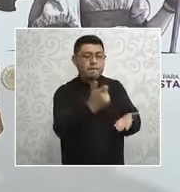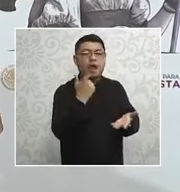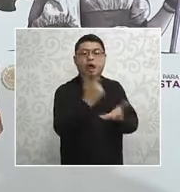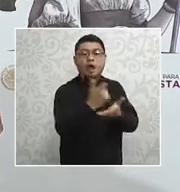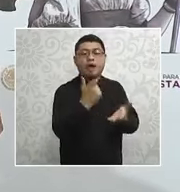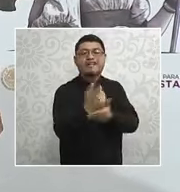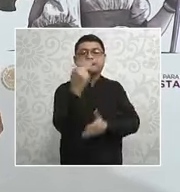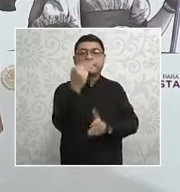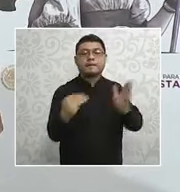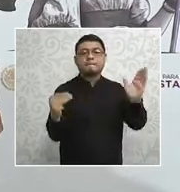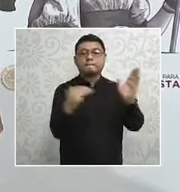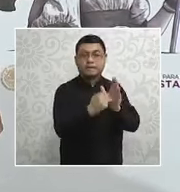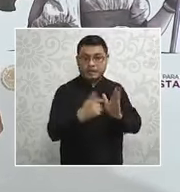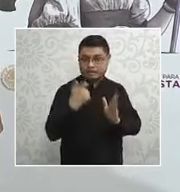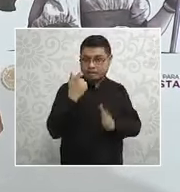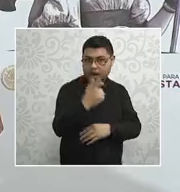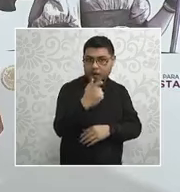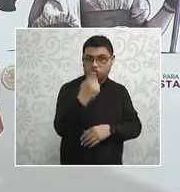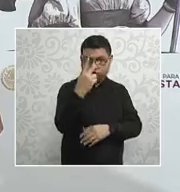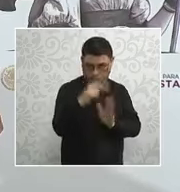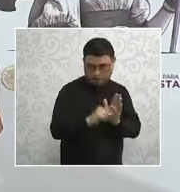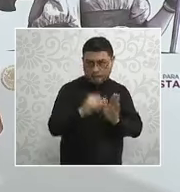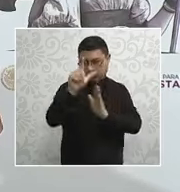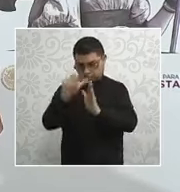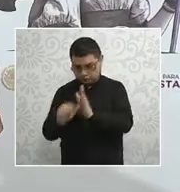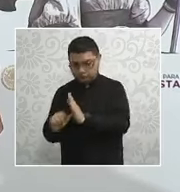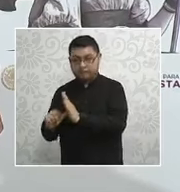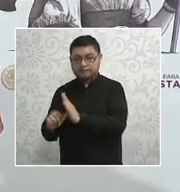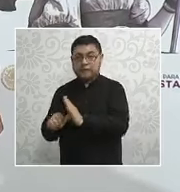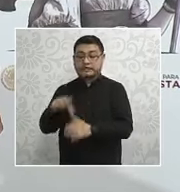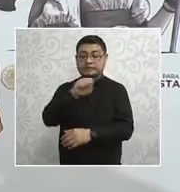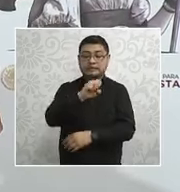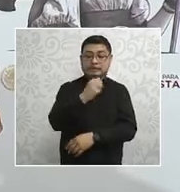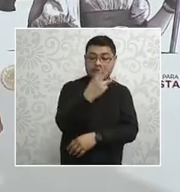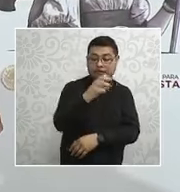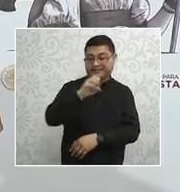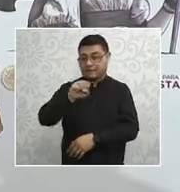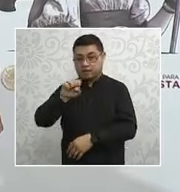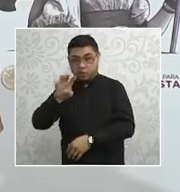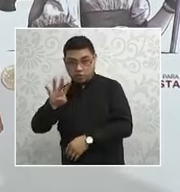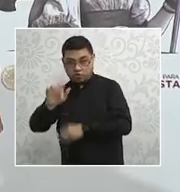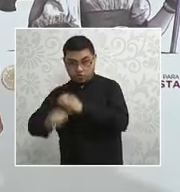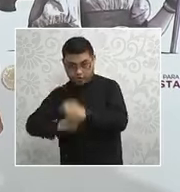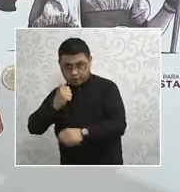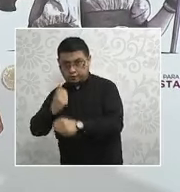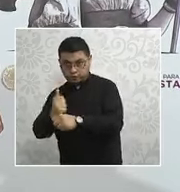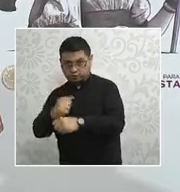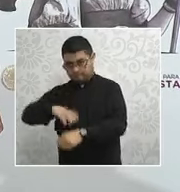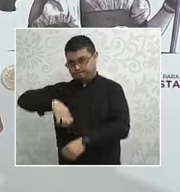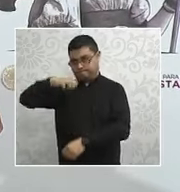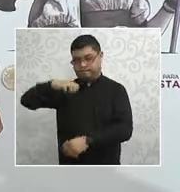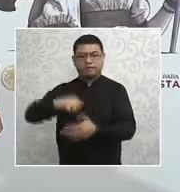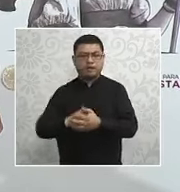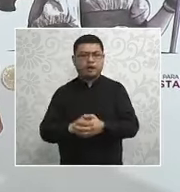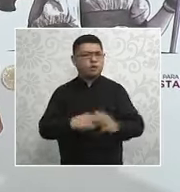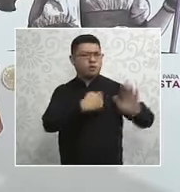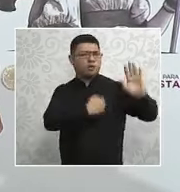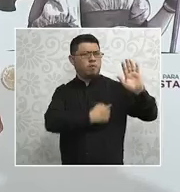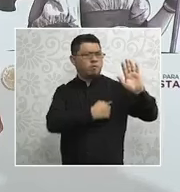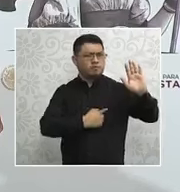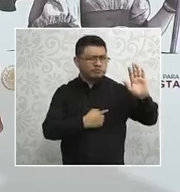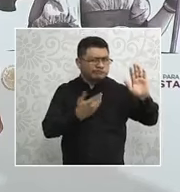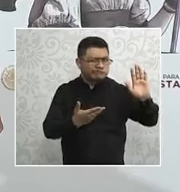bimestrales las que tengan entre 63 y 64 años El compromiso es que vamos a apoyar a